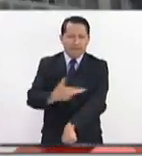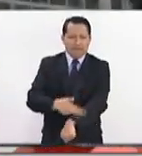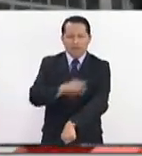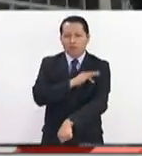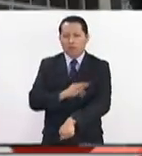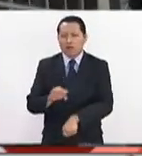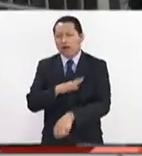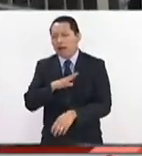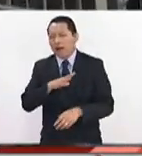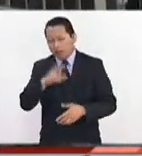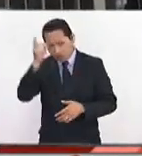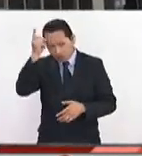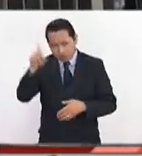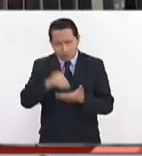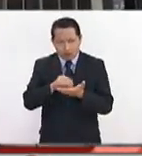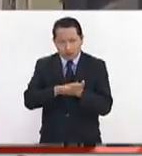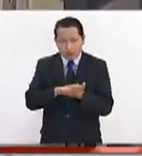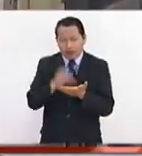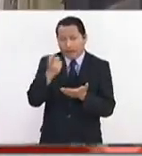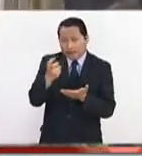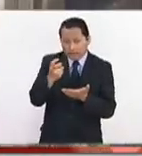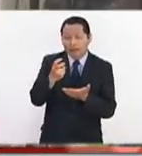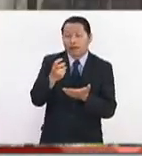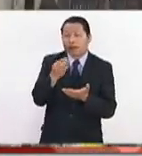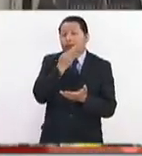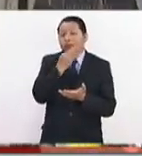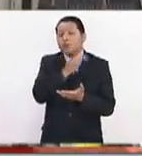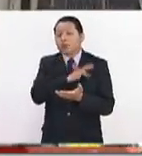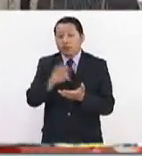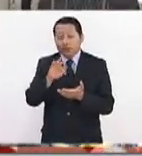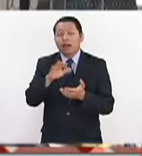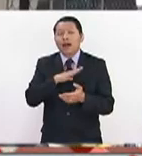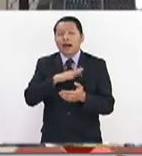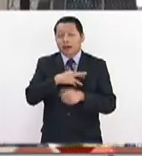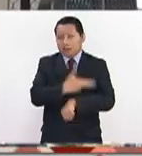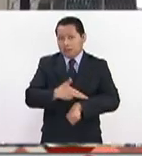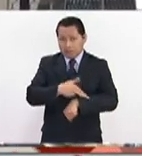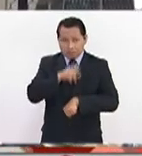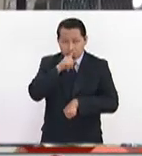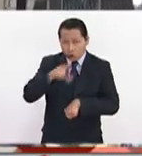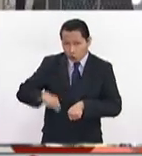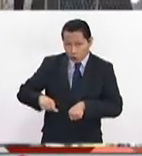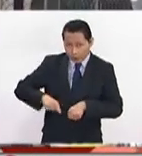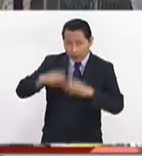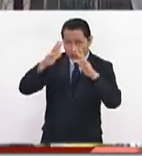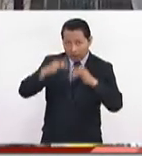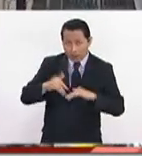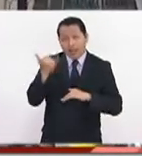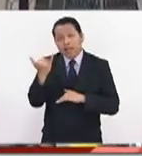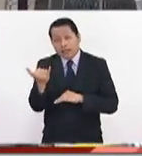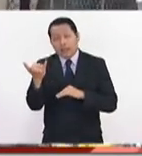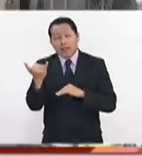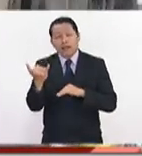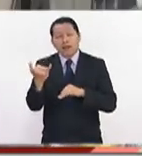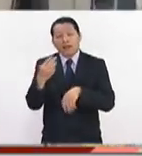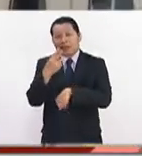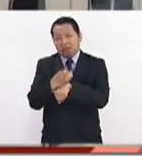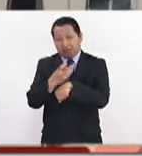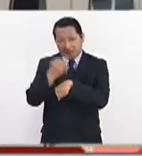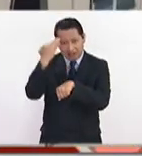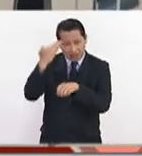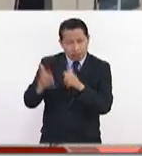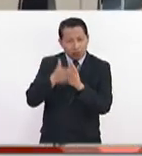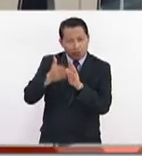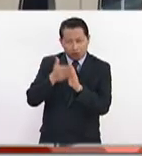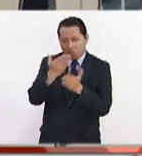tengan la propiedad. Después de esto, inmediatamente y sin casi ningún trámite, el gobierno demuele y en tercera fase conseguimos